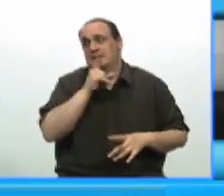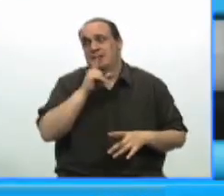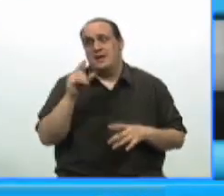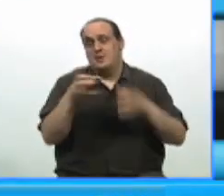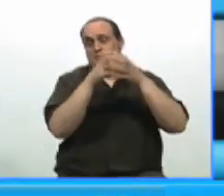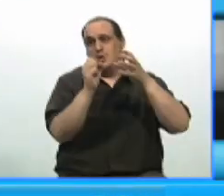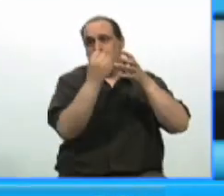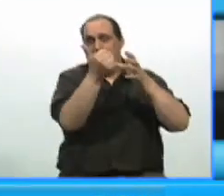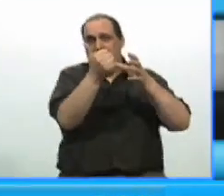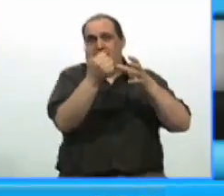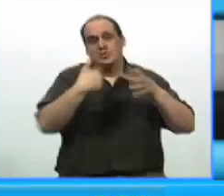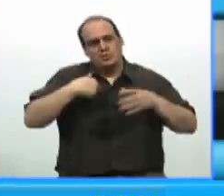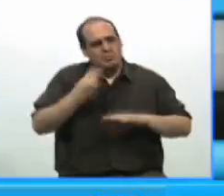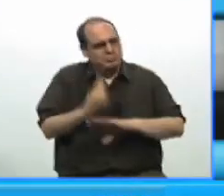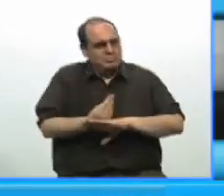yo estoy acá,